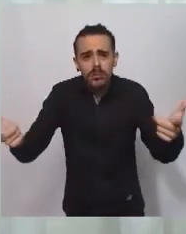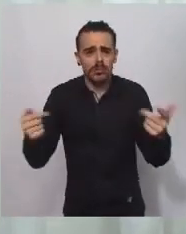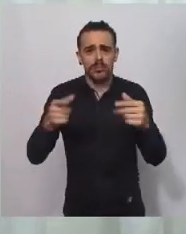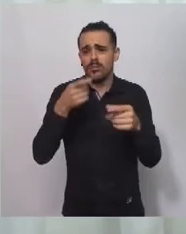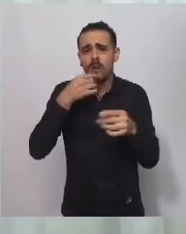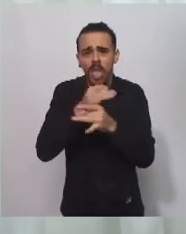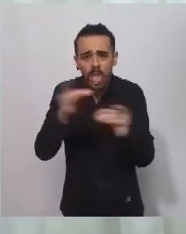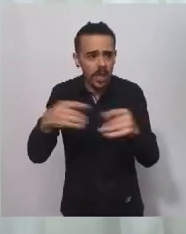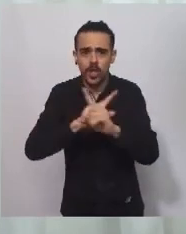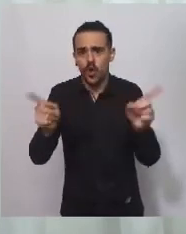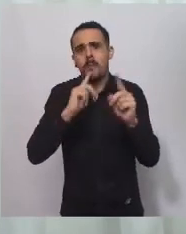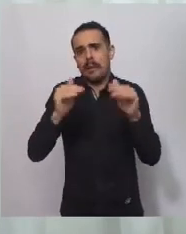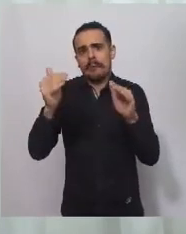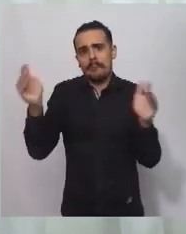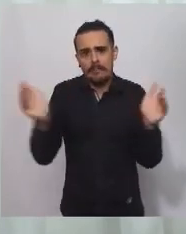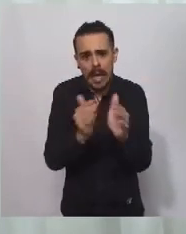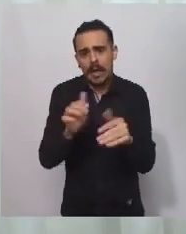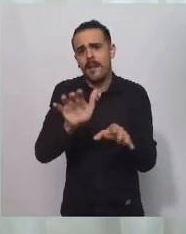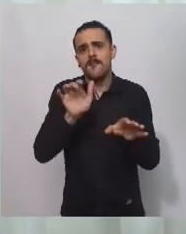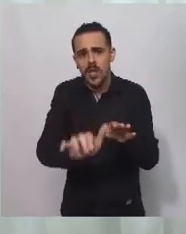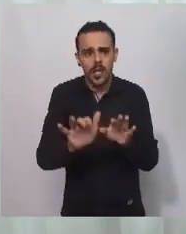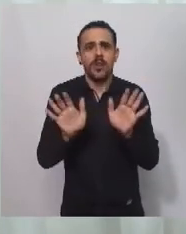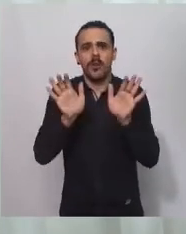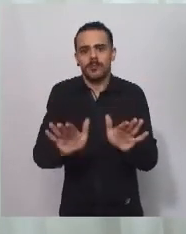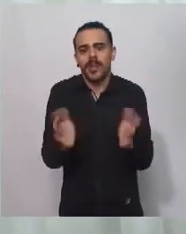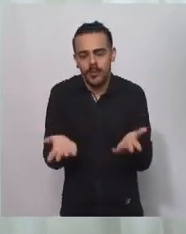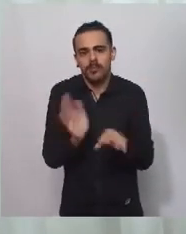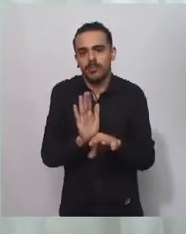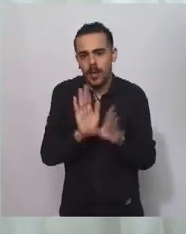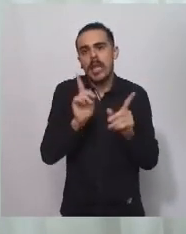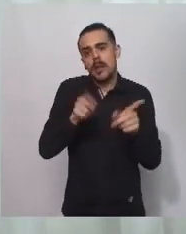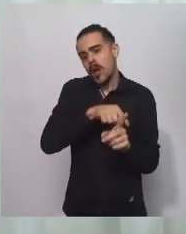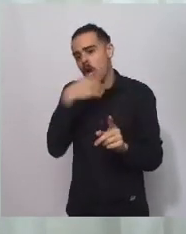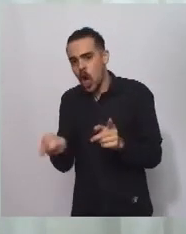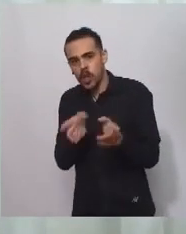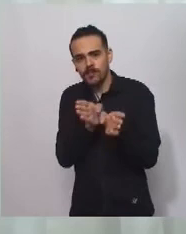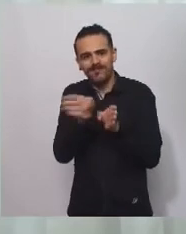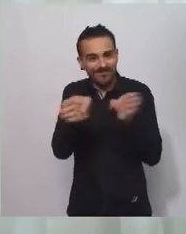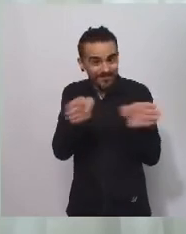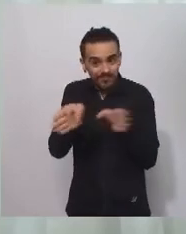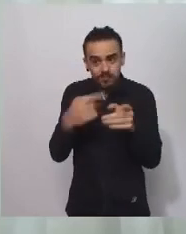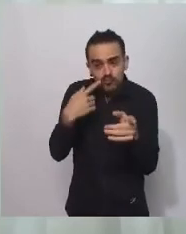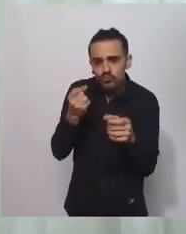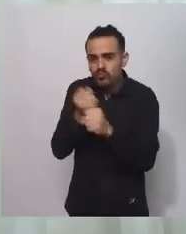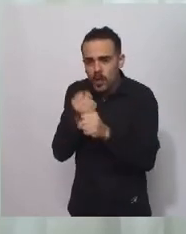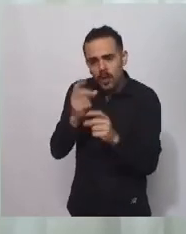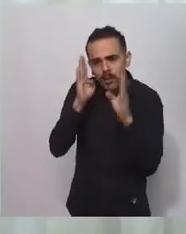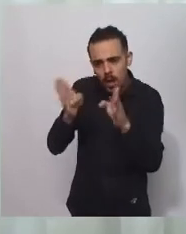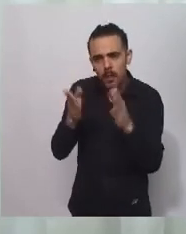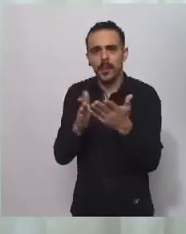y por otro lado también estamos trabajando para sostener actividad y para poder garantizar que